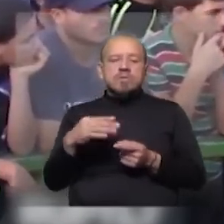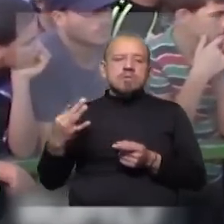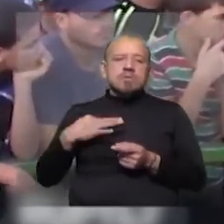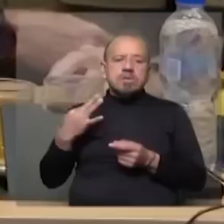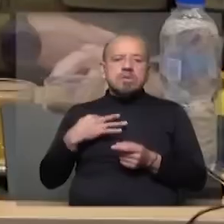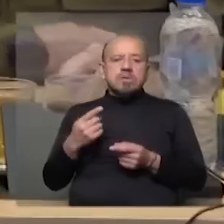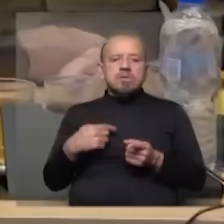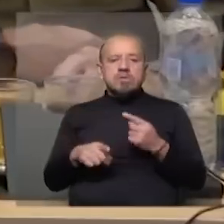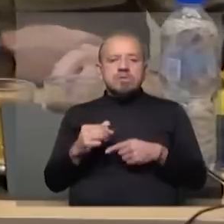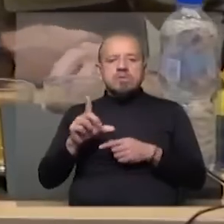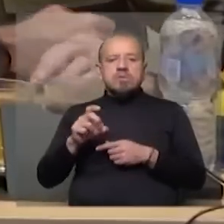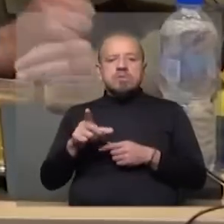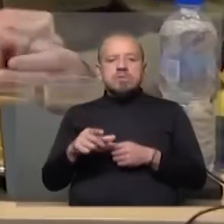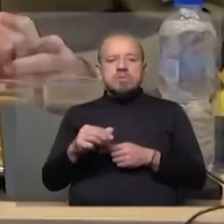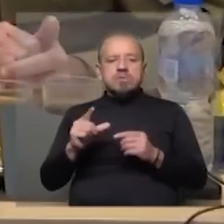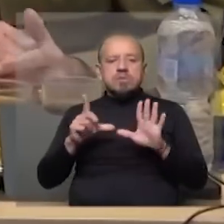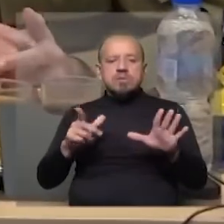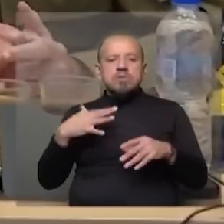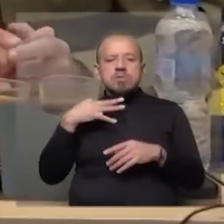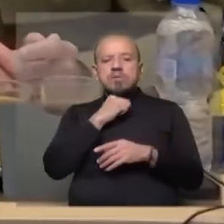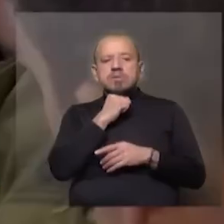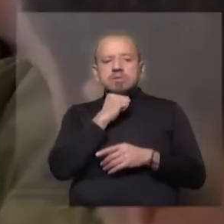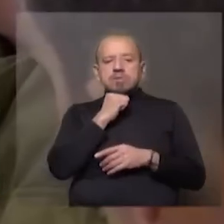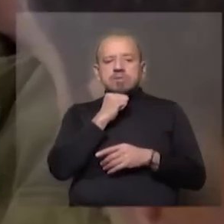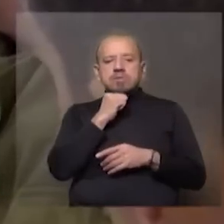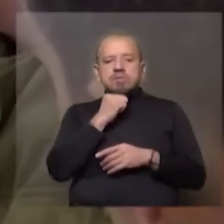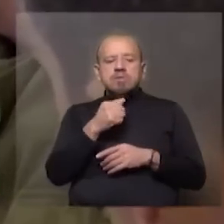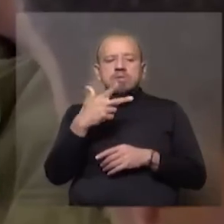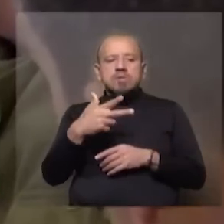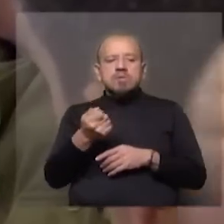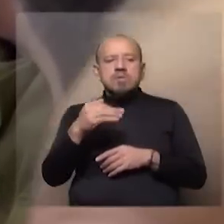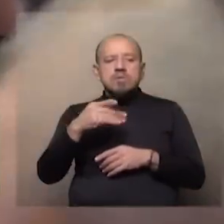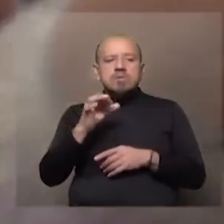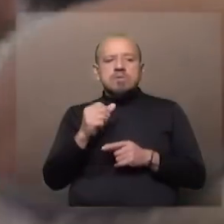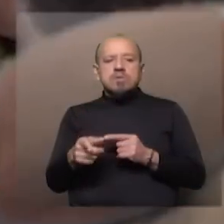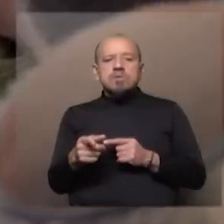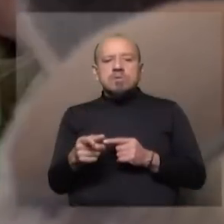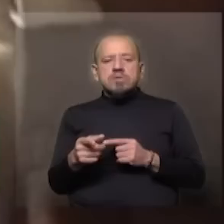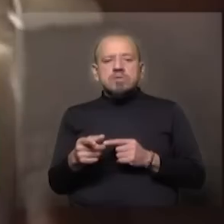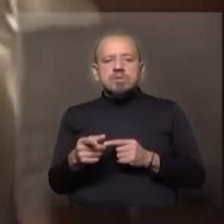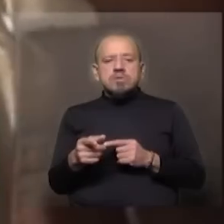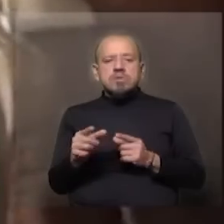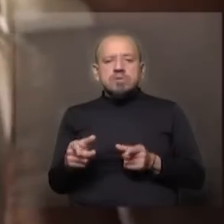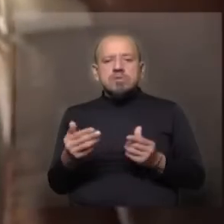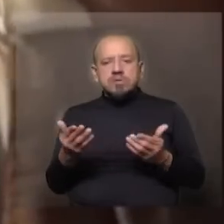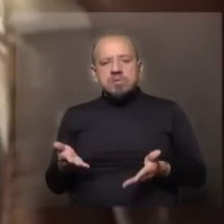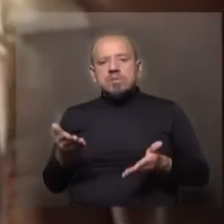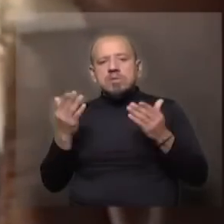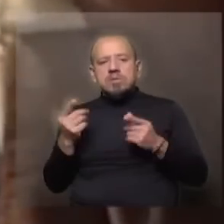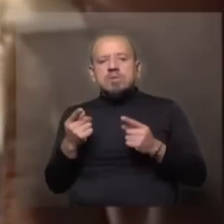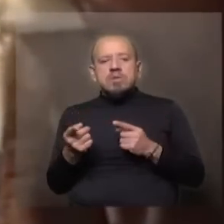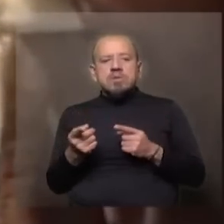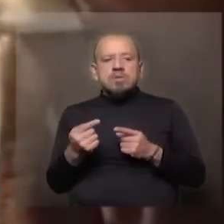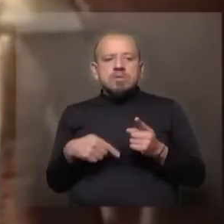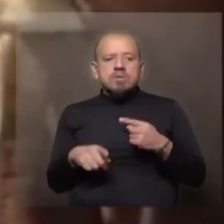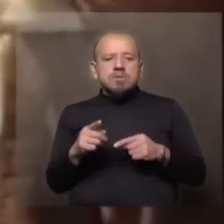y Que obviamente desde el 7 de agosto cuando incrementaron las hostilidades se se potenció mucho más e y